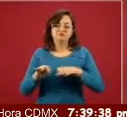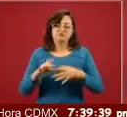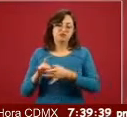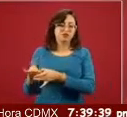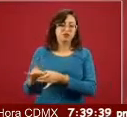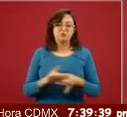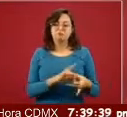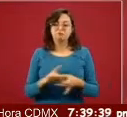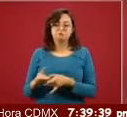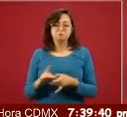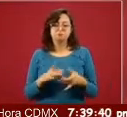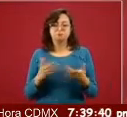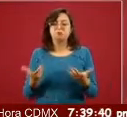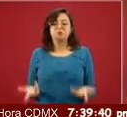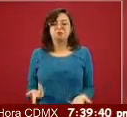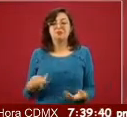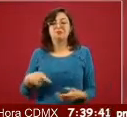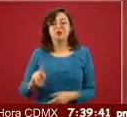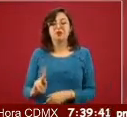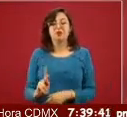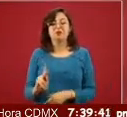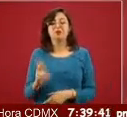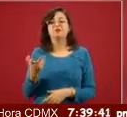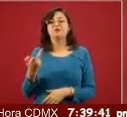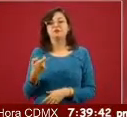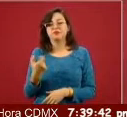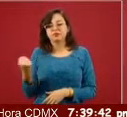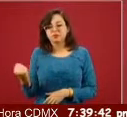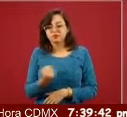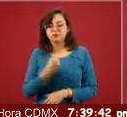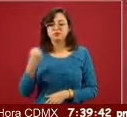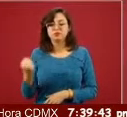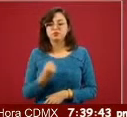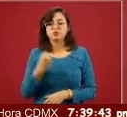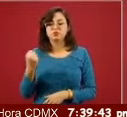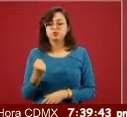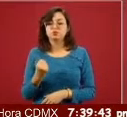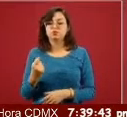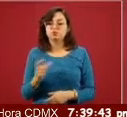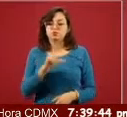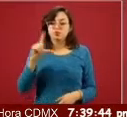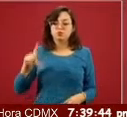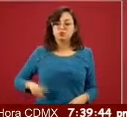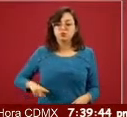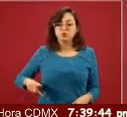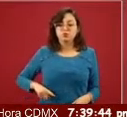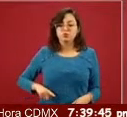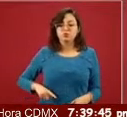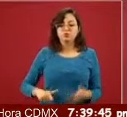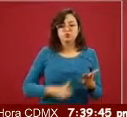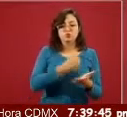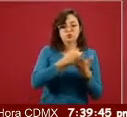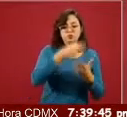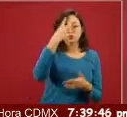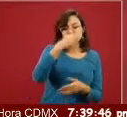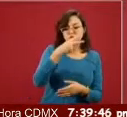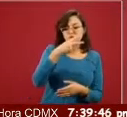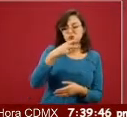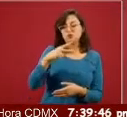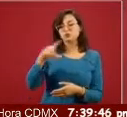no se reconoce frontera alguna. Pero afortunadamente la cooperación entre los dos gobiernos, el de la Ciudad de